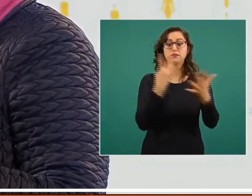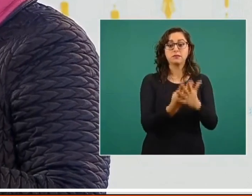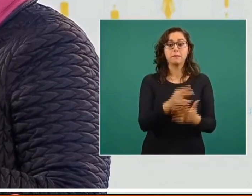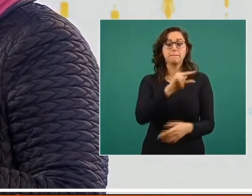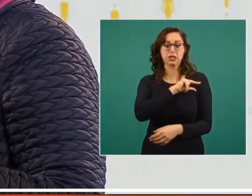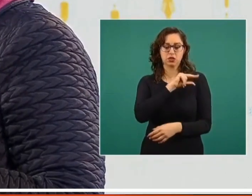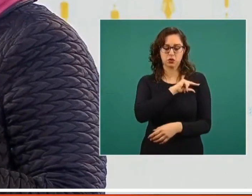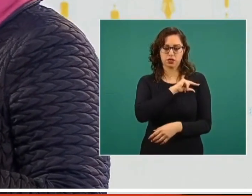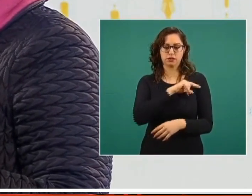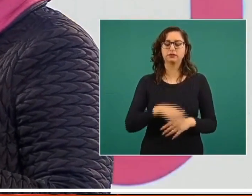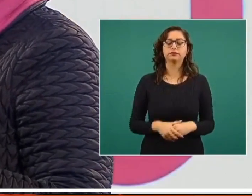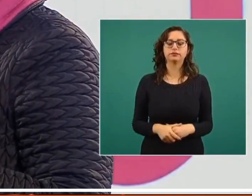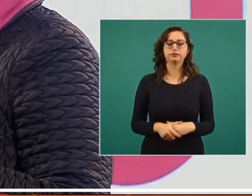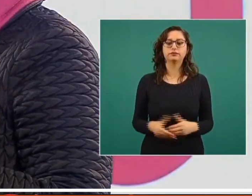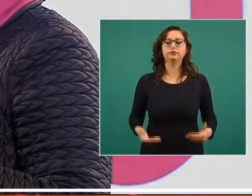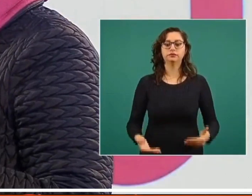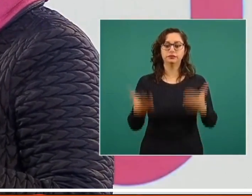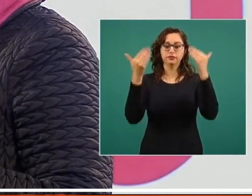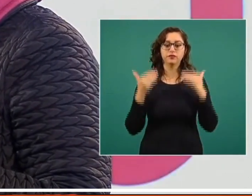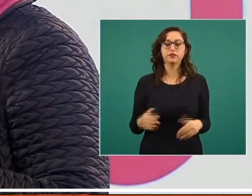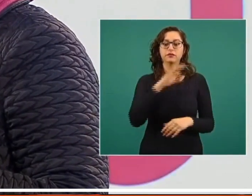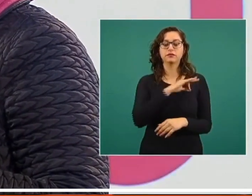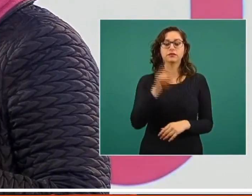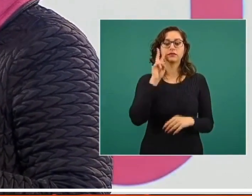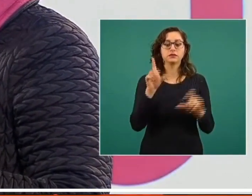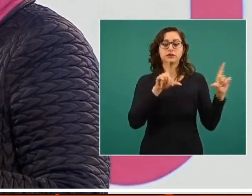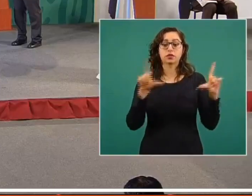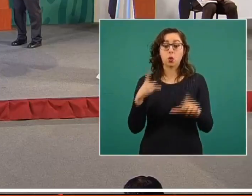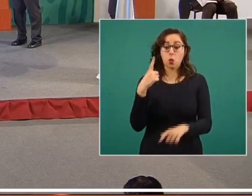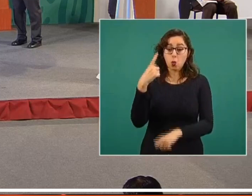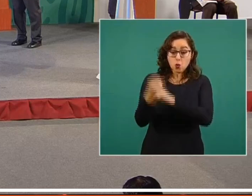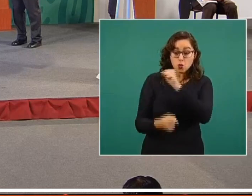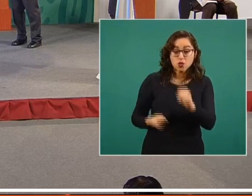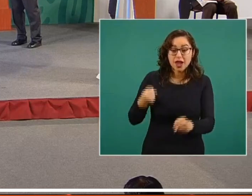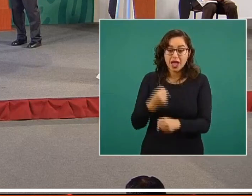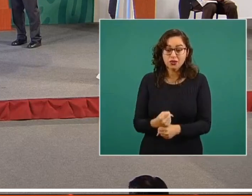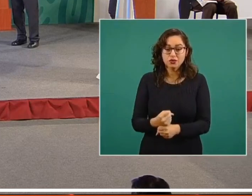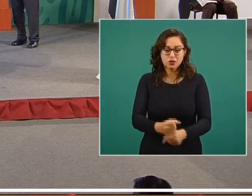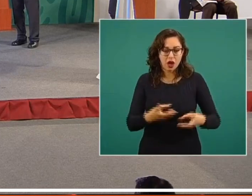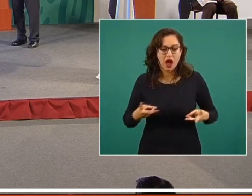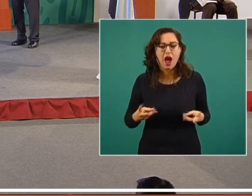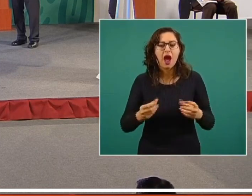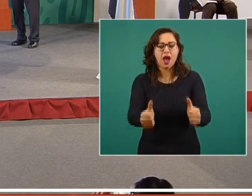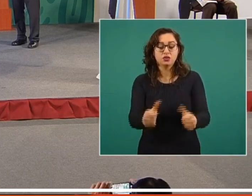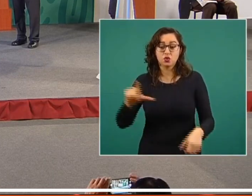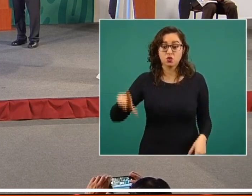Aquí enseguida mostramos la lámina del gasto anual que se está